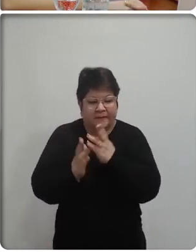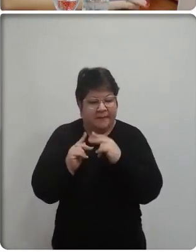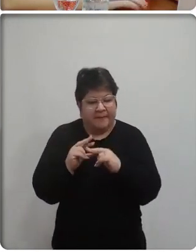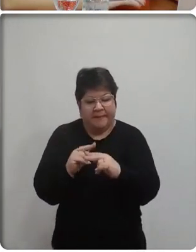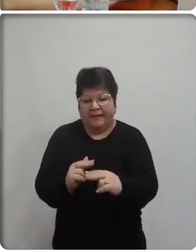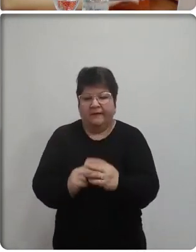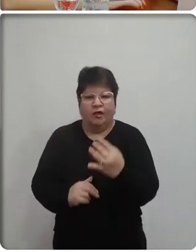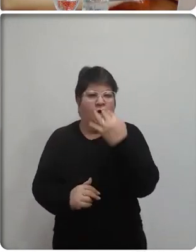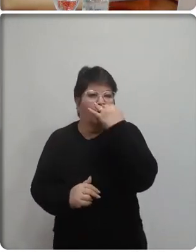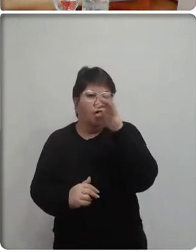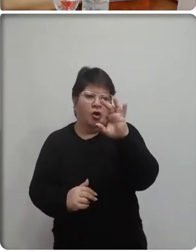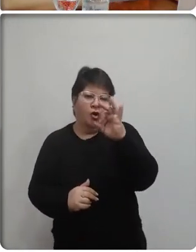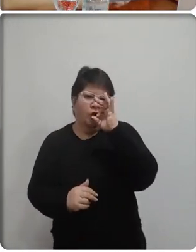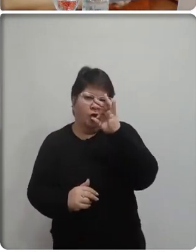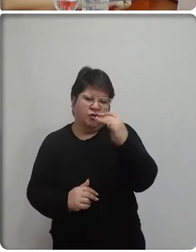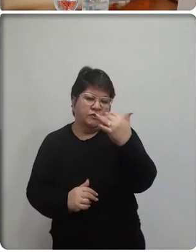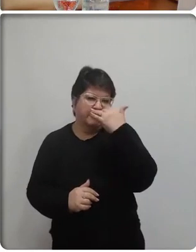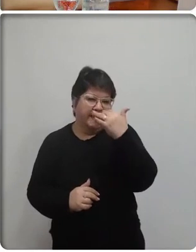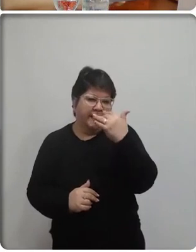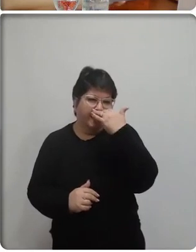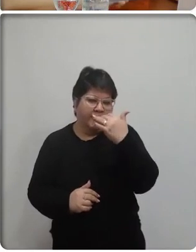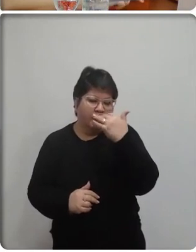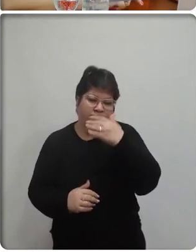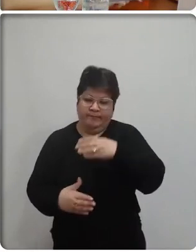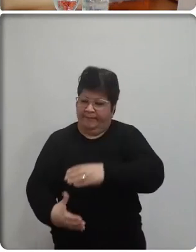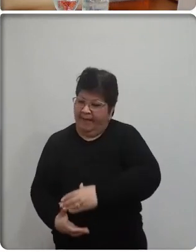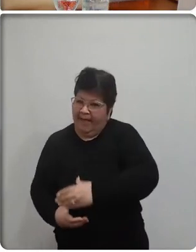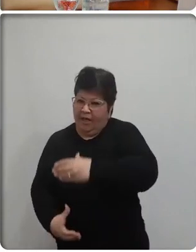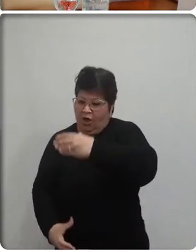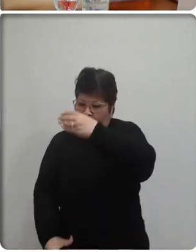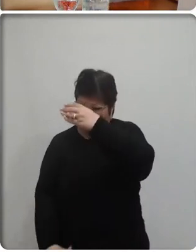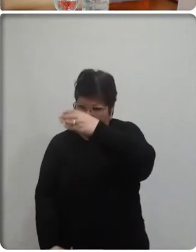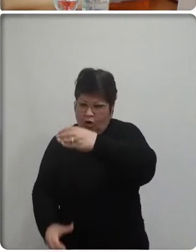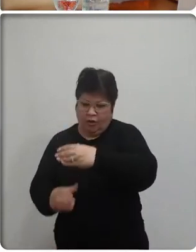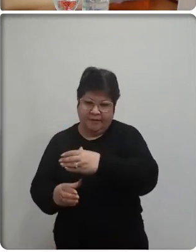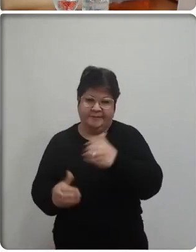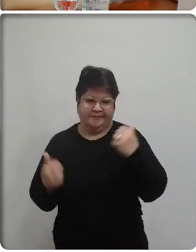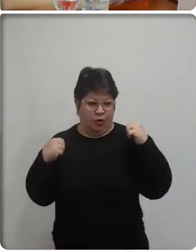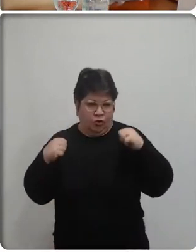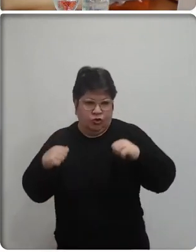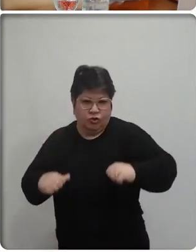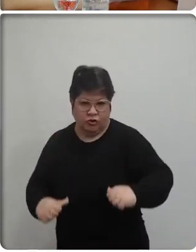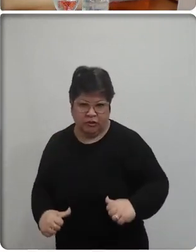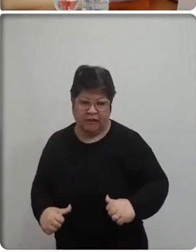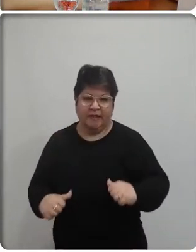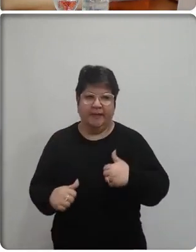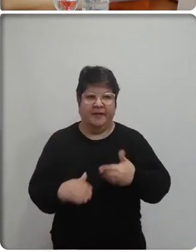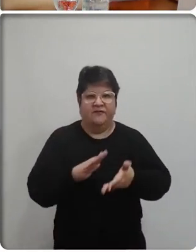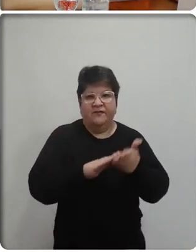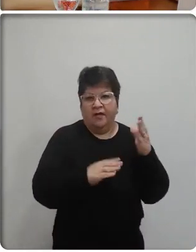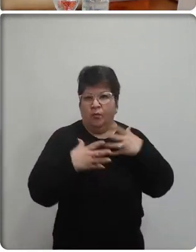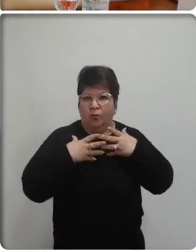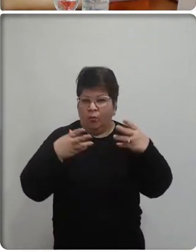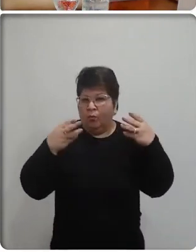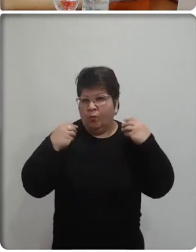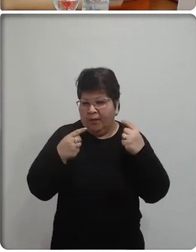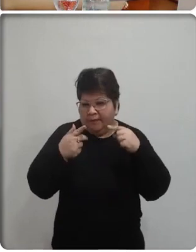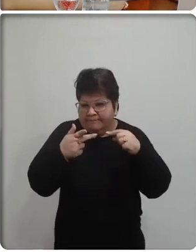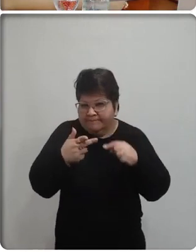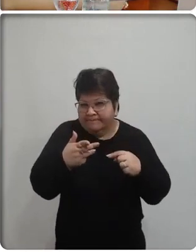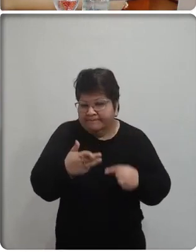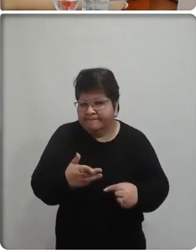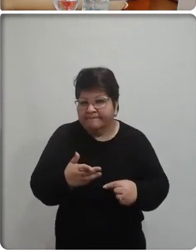parcial, pero al cual le brindamos los balones, los concentradores, las mochilas para poder ir a la escuela y es una